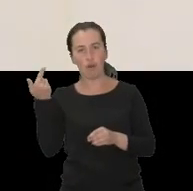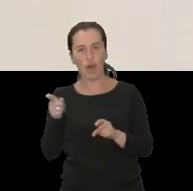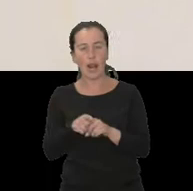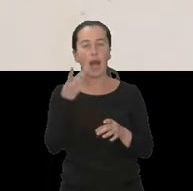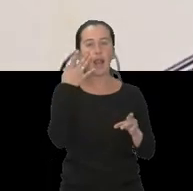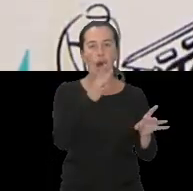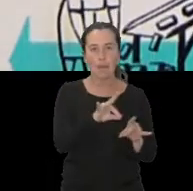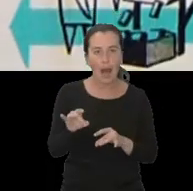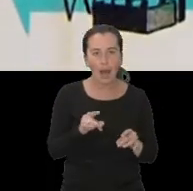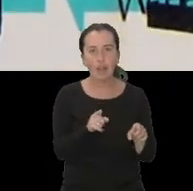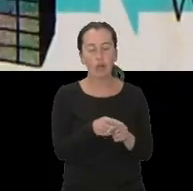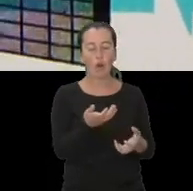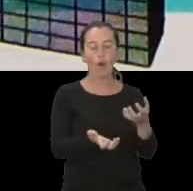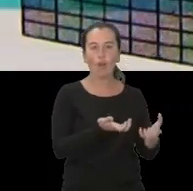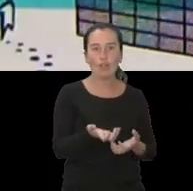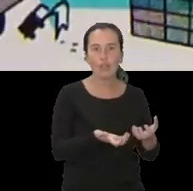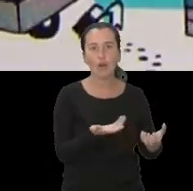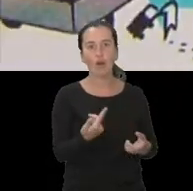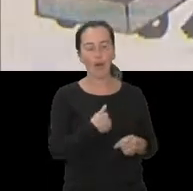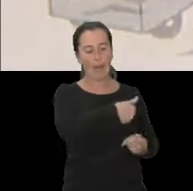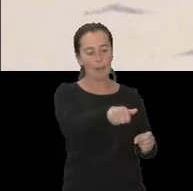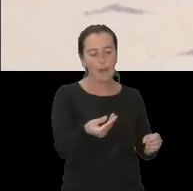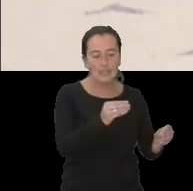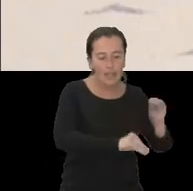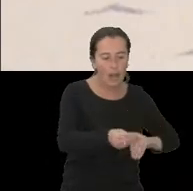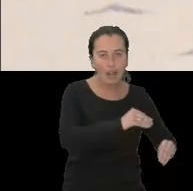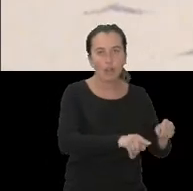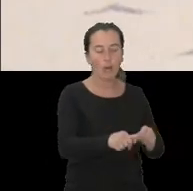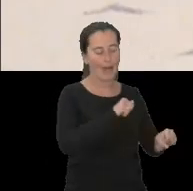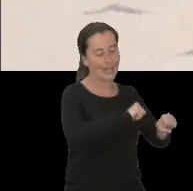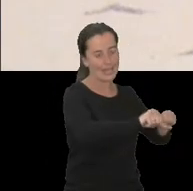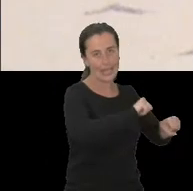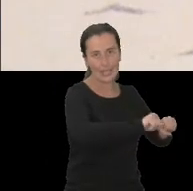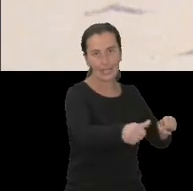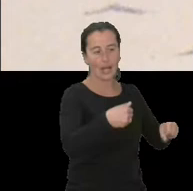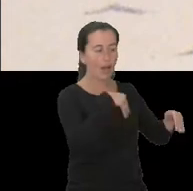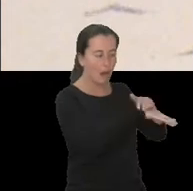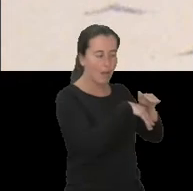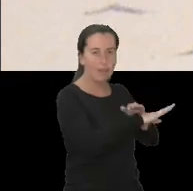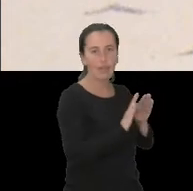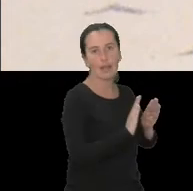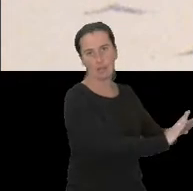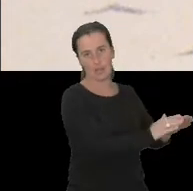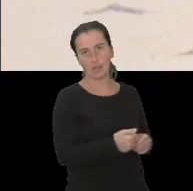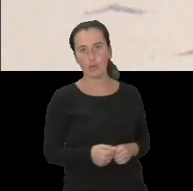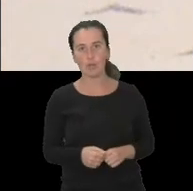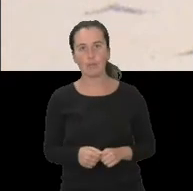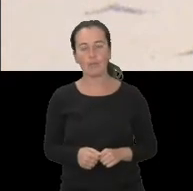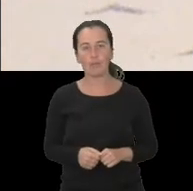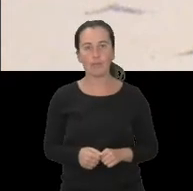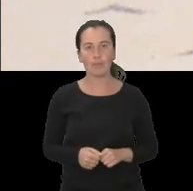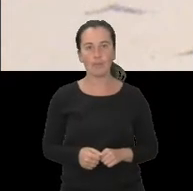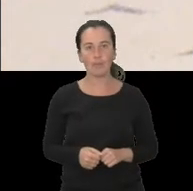descabezado, lavado, cocción, envasado, etiquetado y almacenamiento.